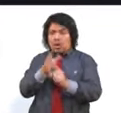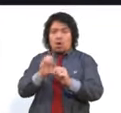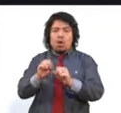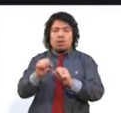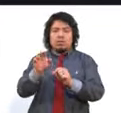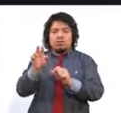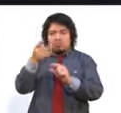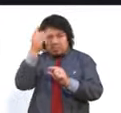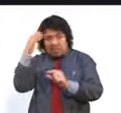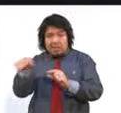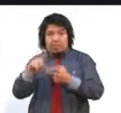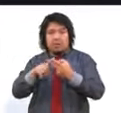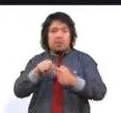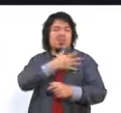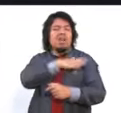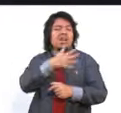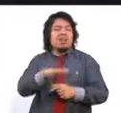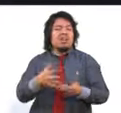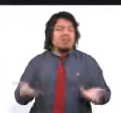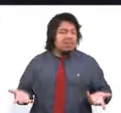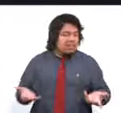general.